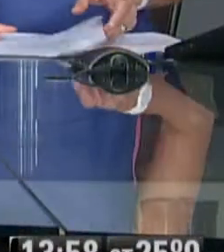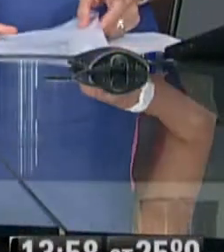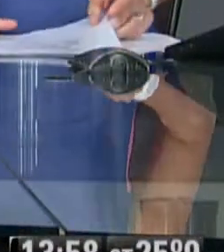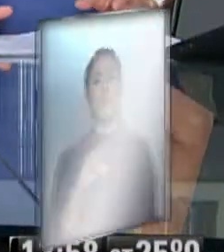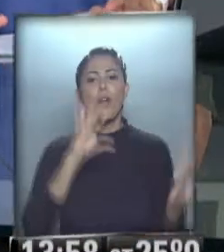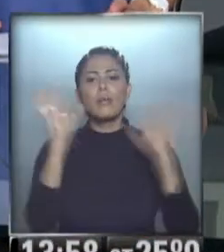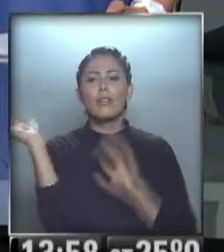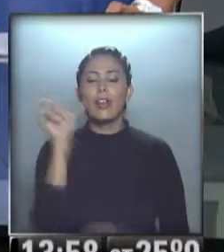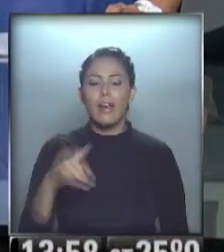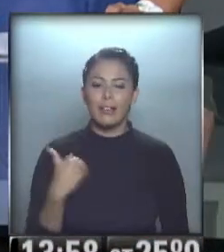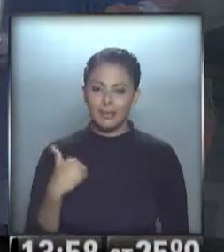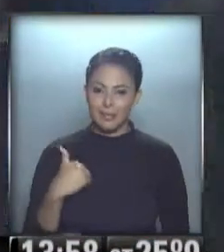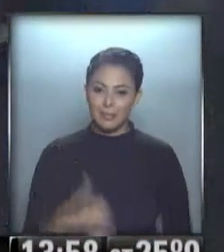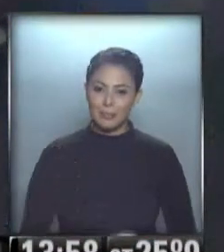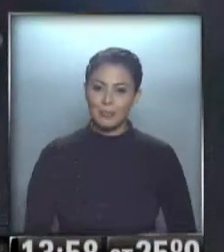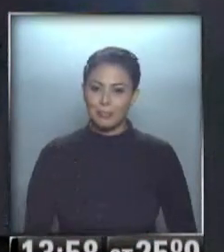para el tiempo en todo el país.